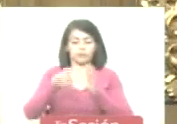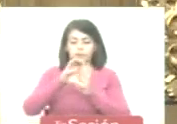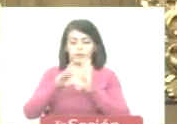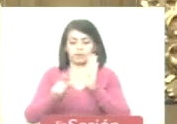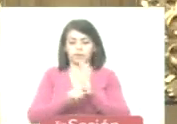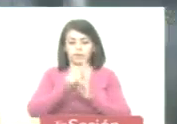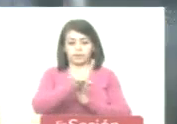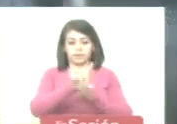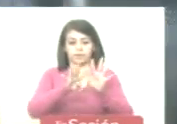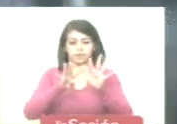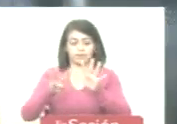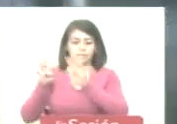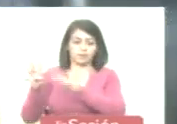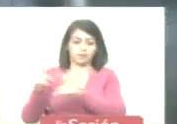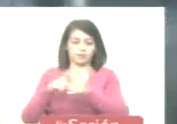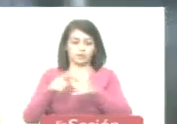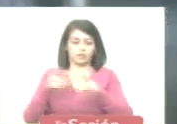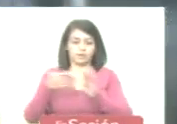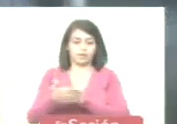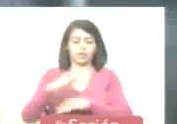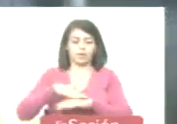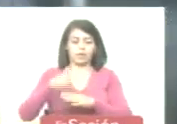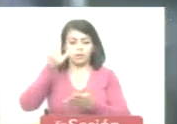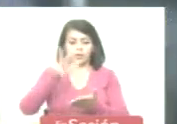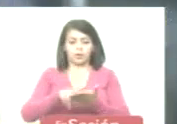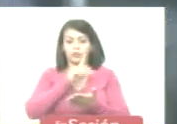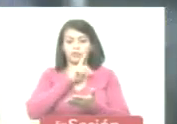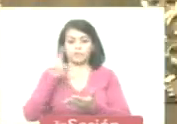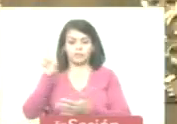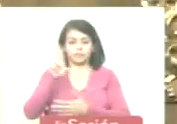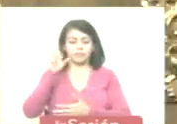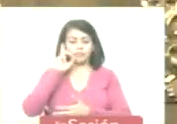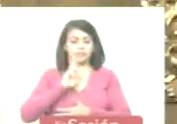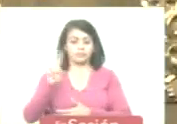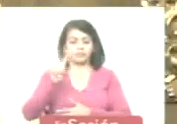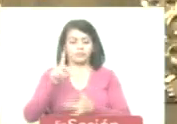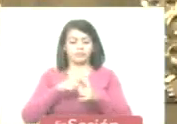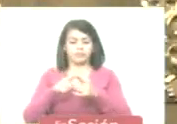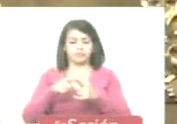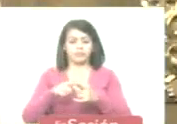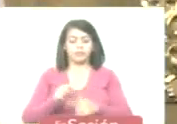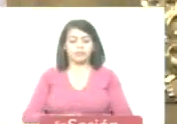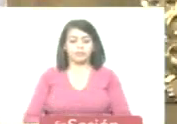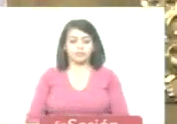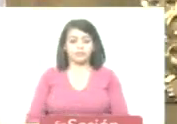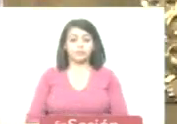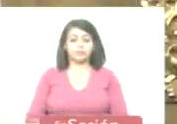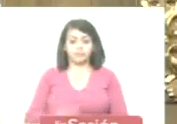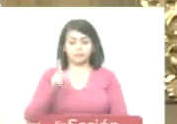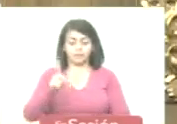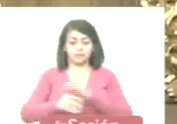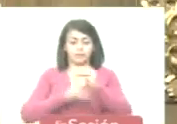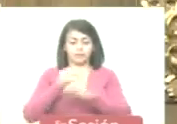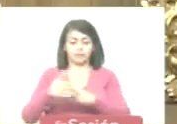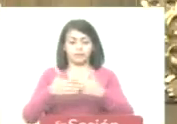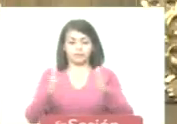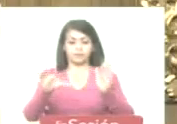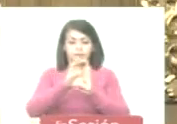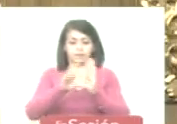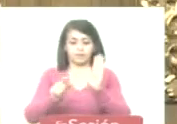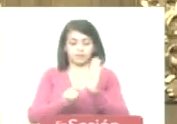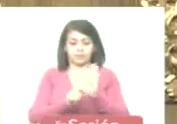de 1999 se aprobó el nombre de la República Bolivariana de Venezuela, desde el preámbulo de nuestra Constitución.